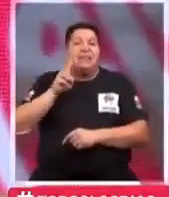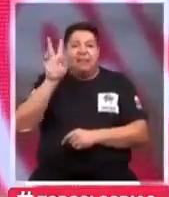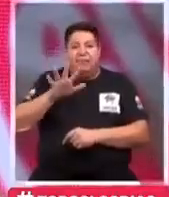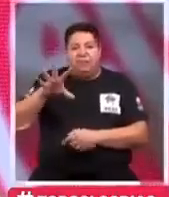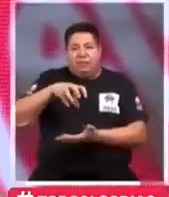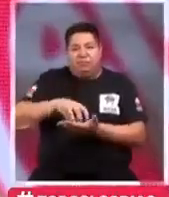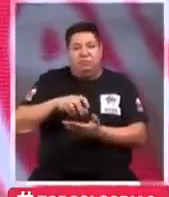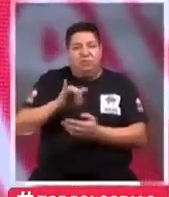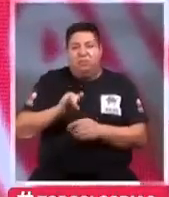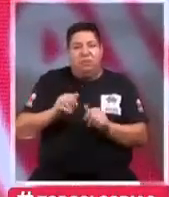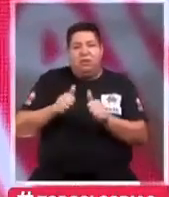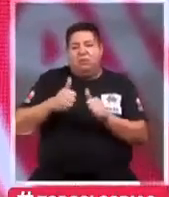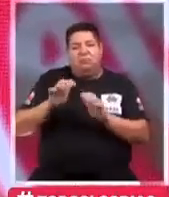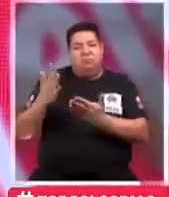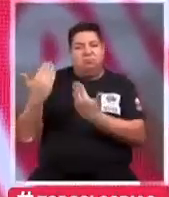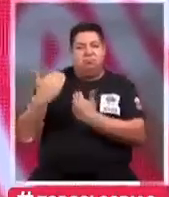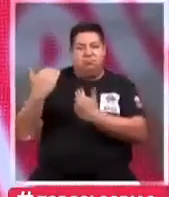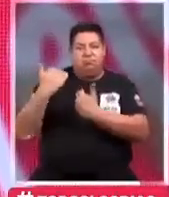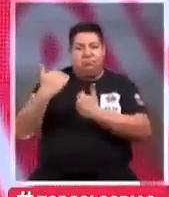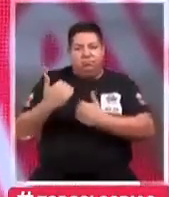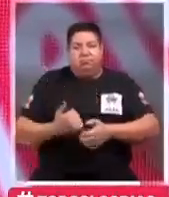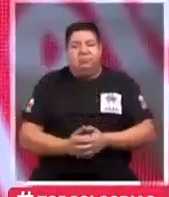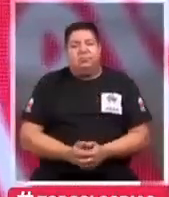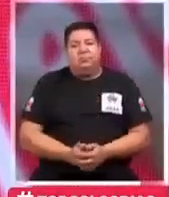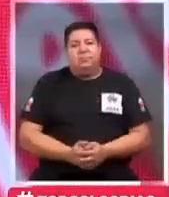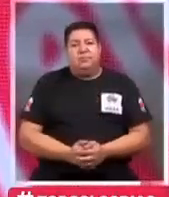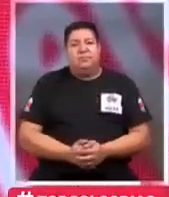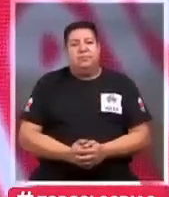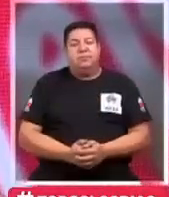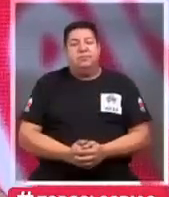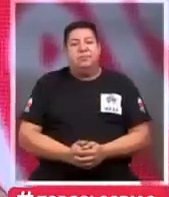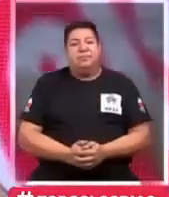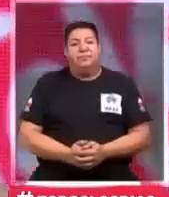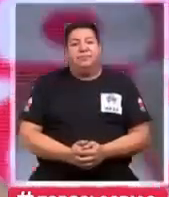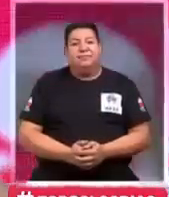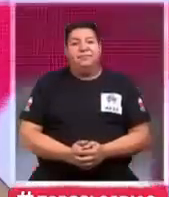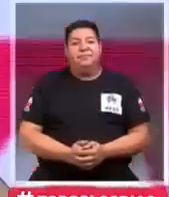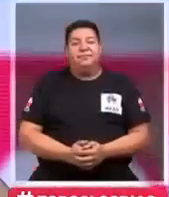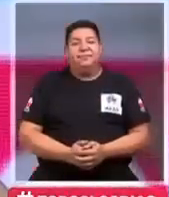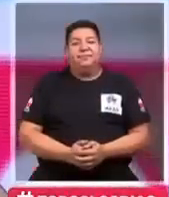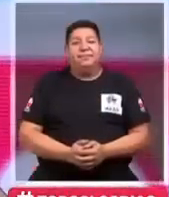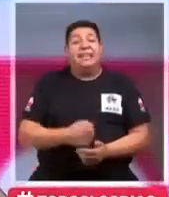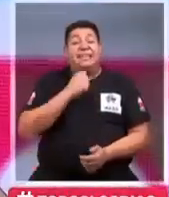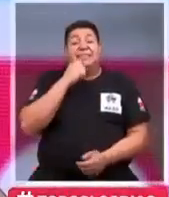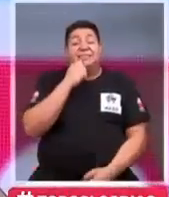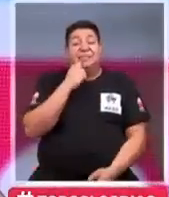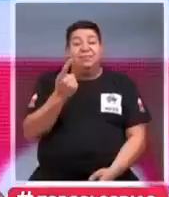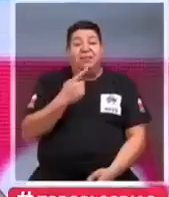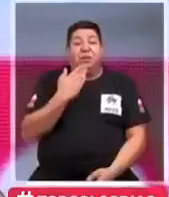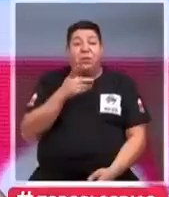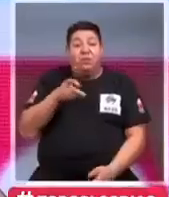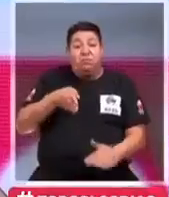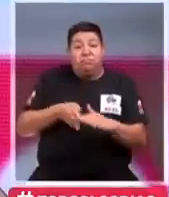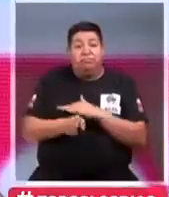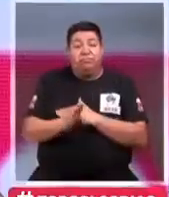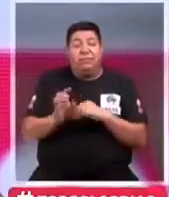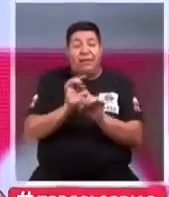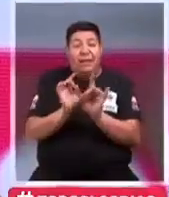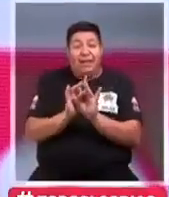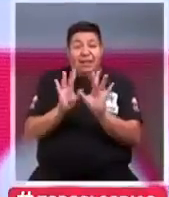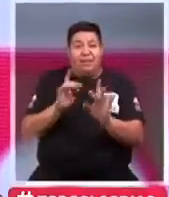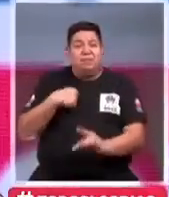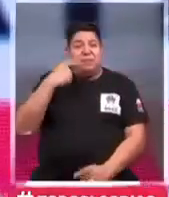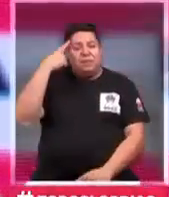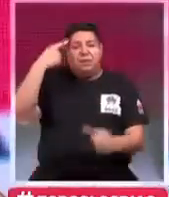ahí. Uno cuando cuando llega a UCI piensa lo